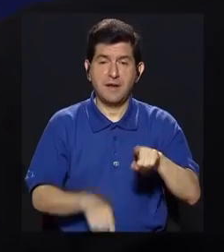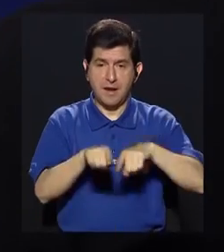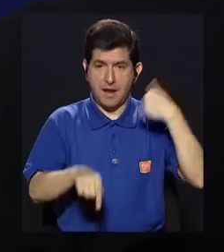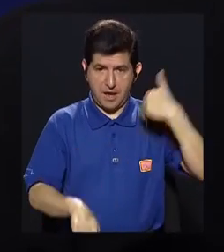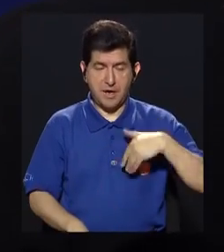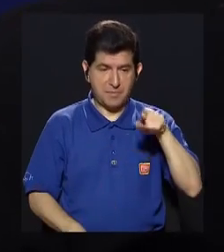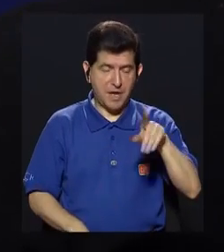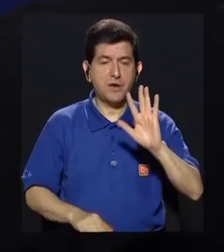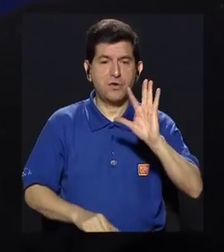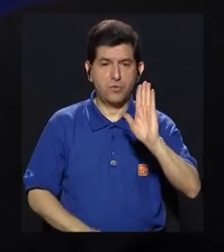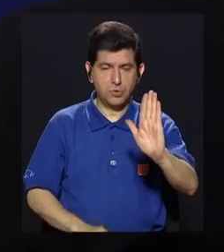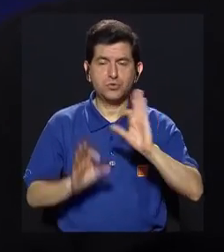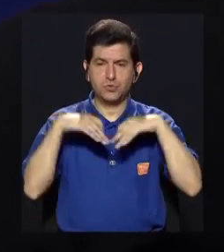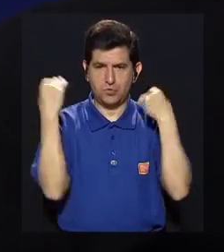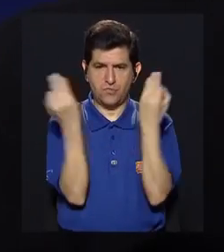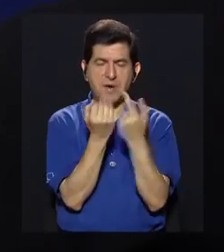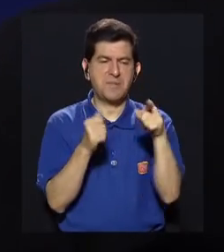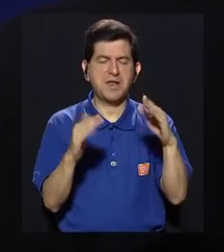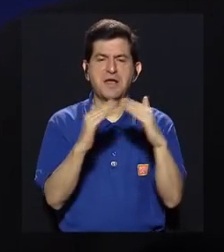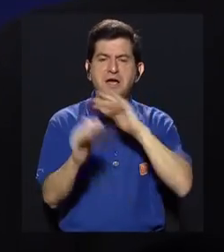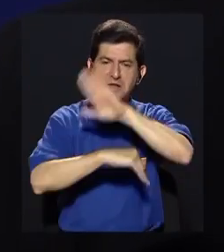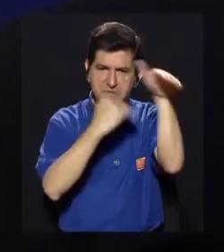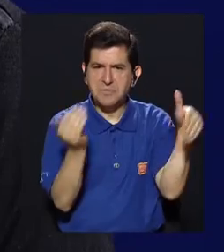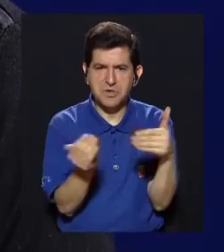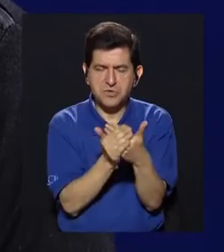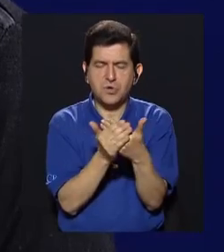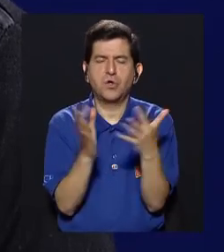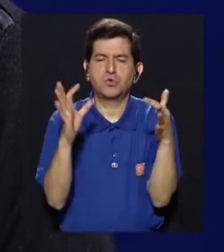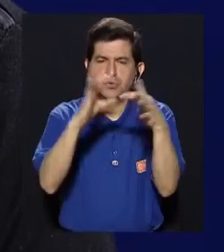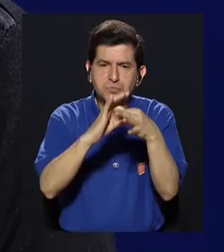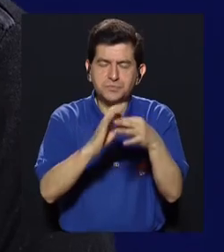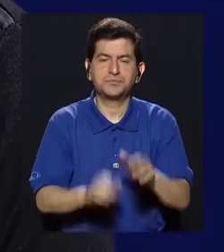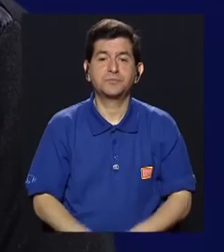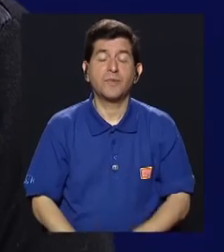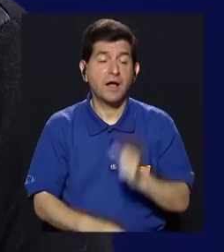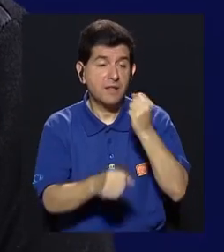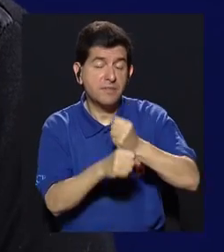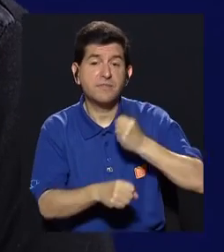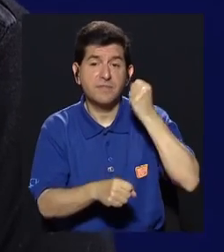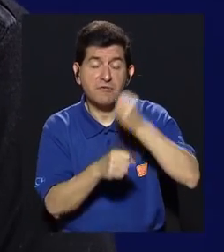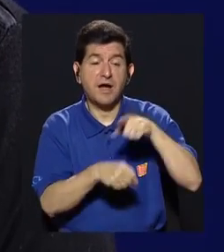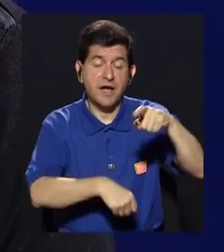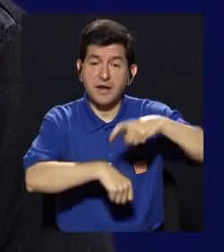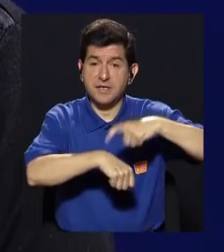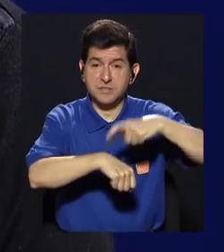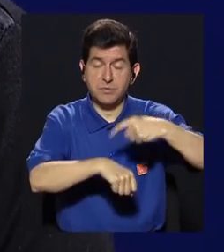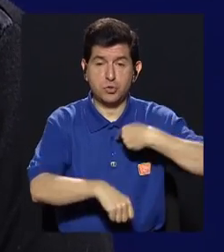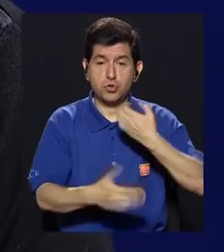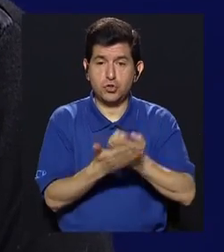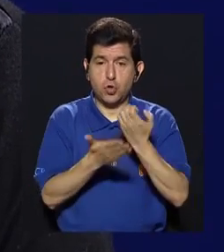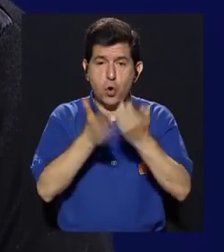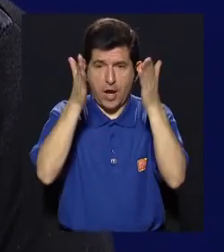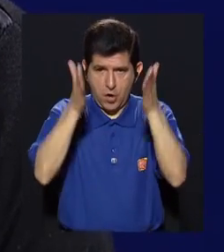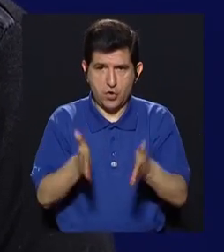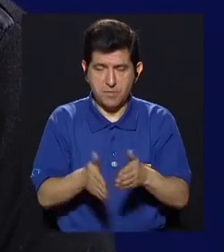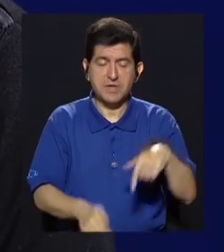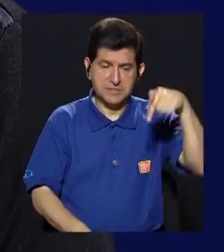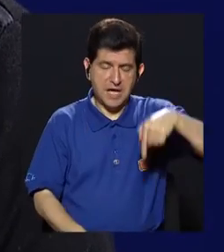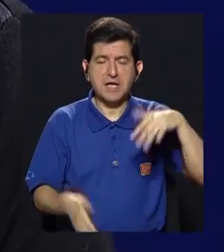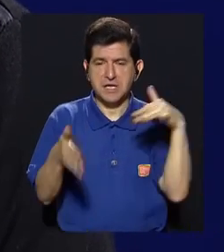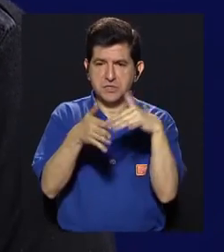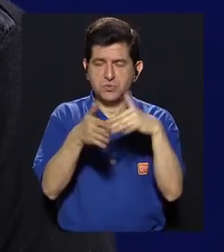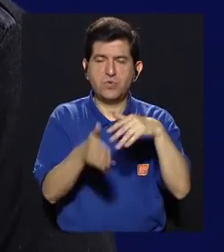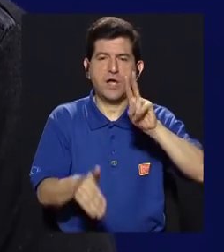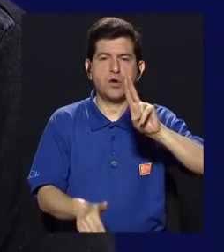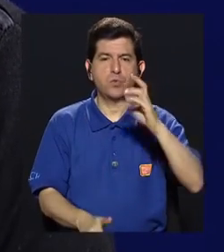vivía en la península de osa varios años y de hecho tengo familia y mi hermano vive con la familia de los